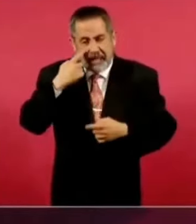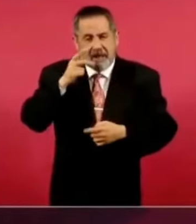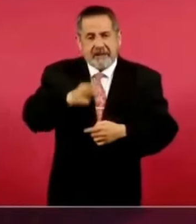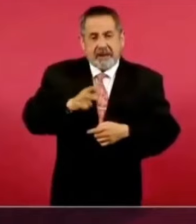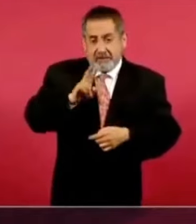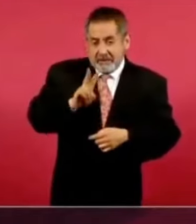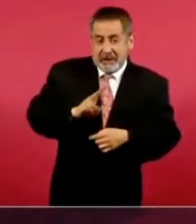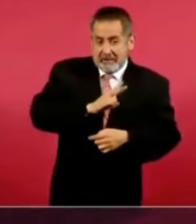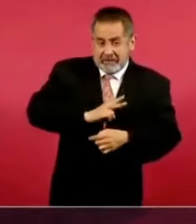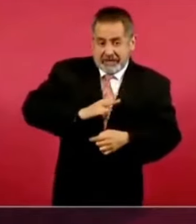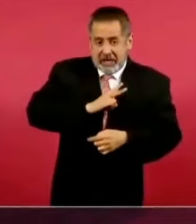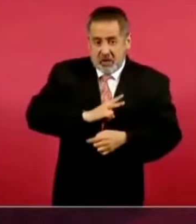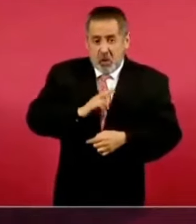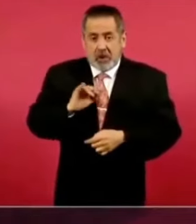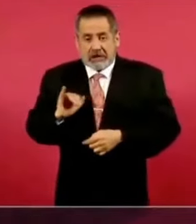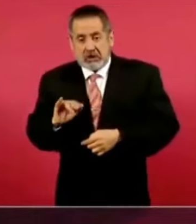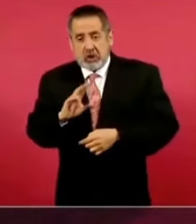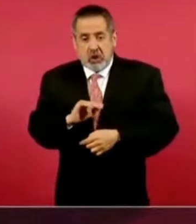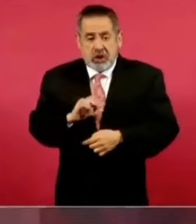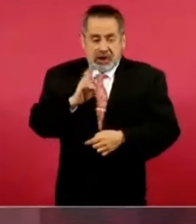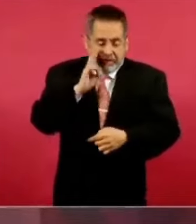fue envenenado.